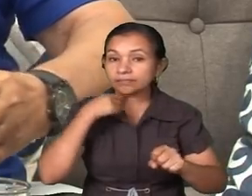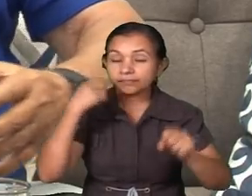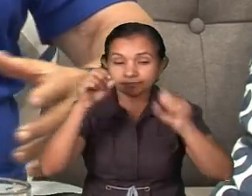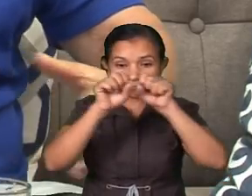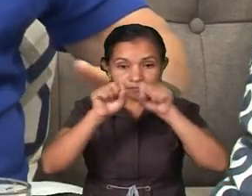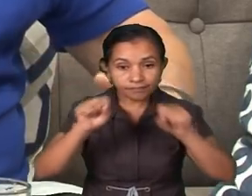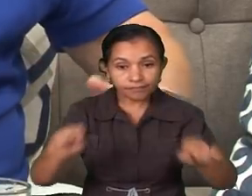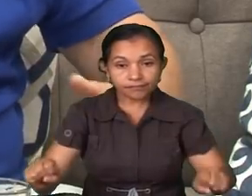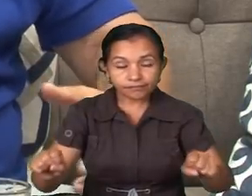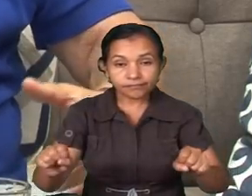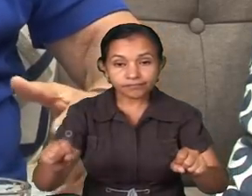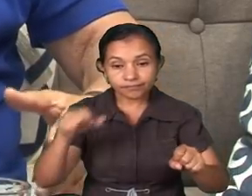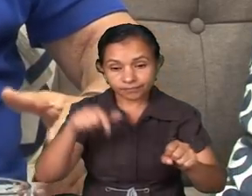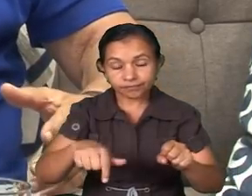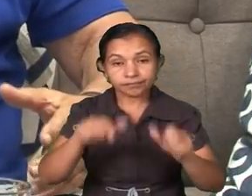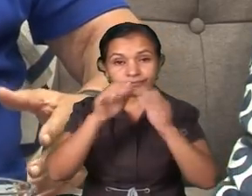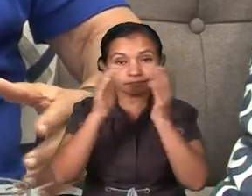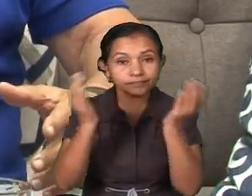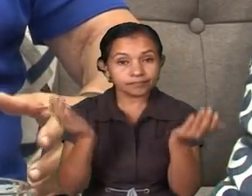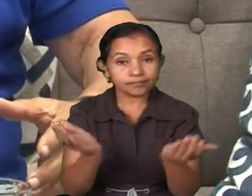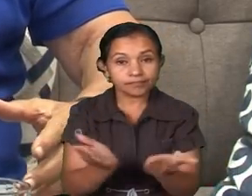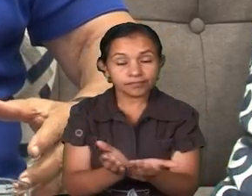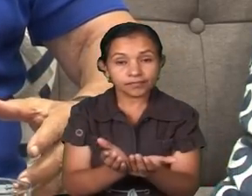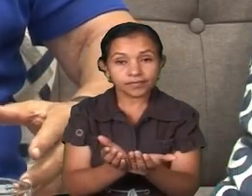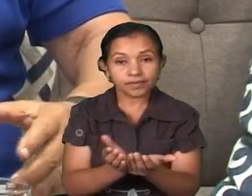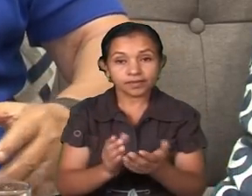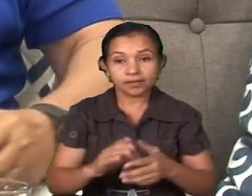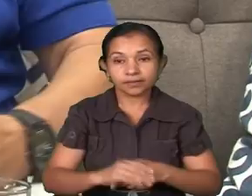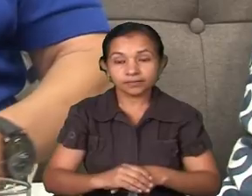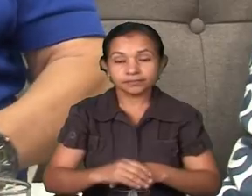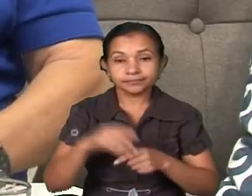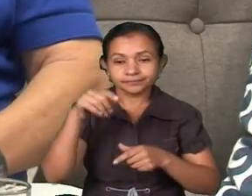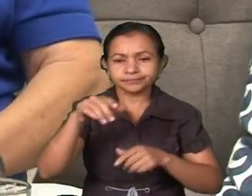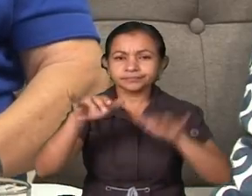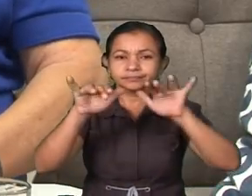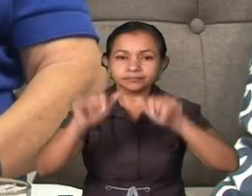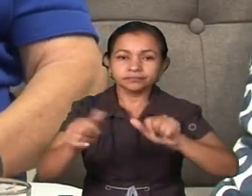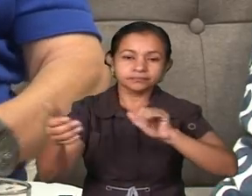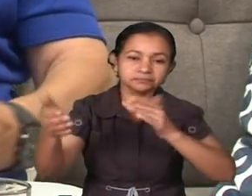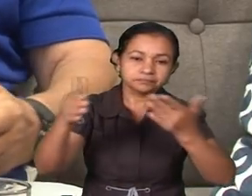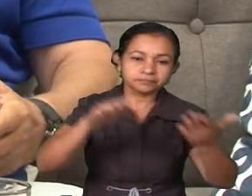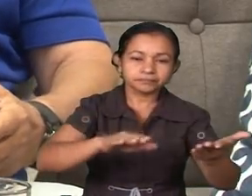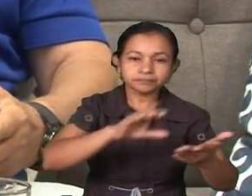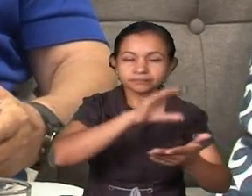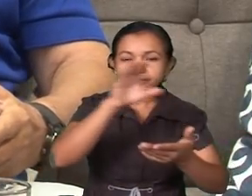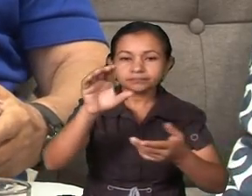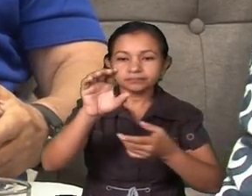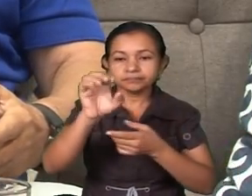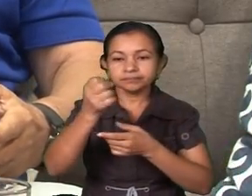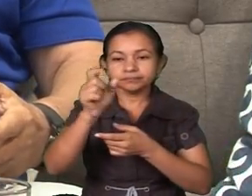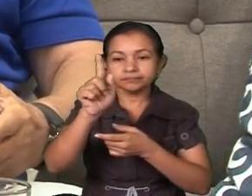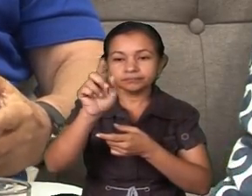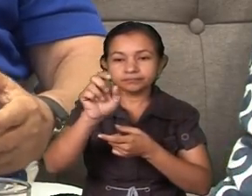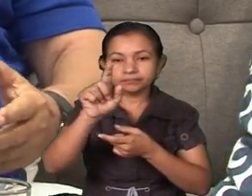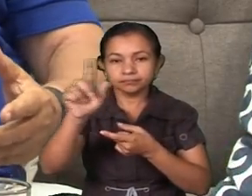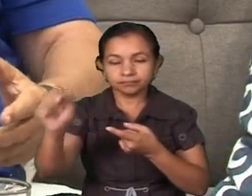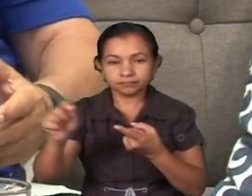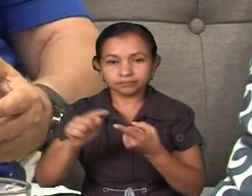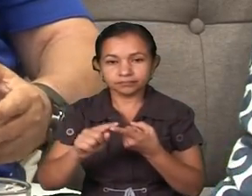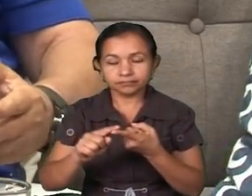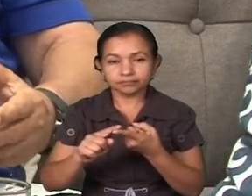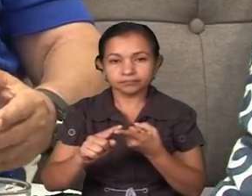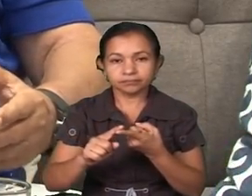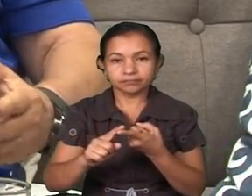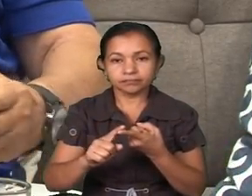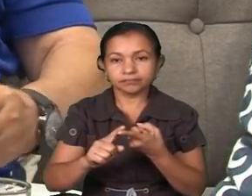santos que andaban en este mundo, pero que ahora están en el cielo, el Padre Estela. Mis